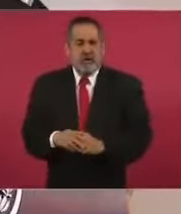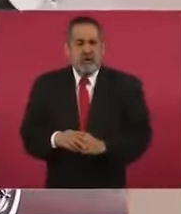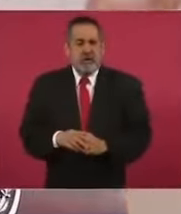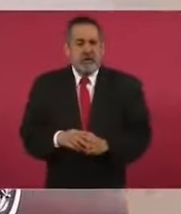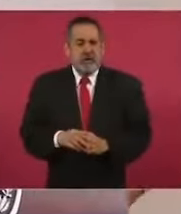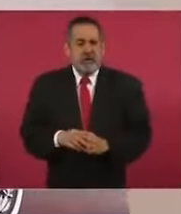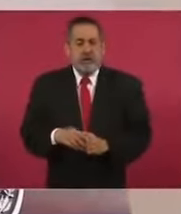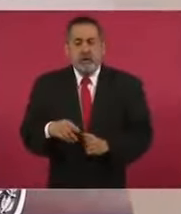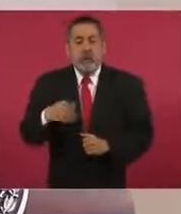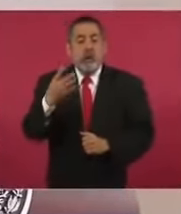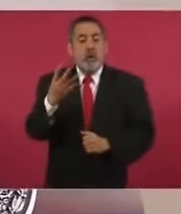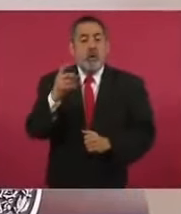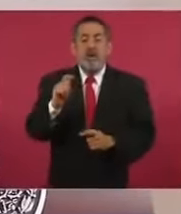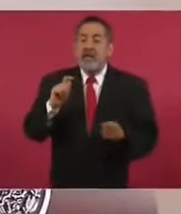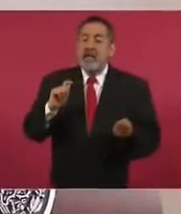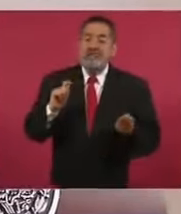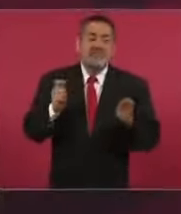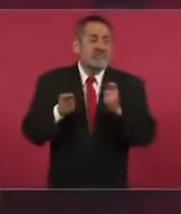proceso de transformación,